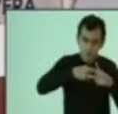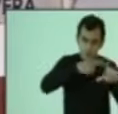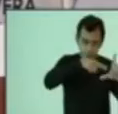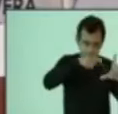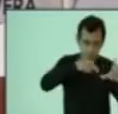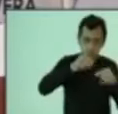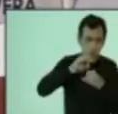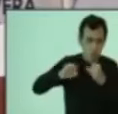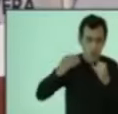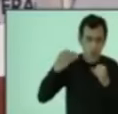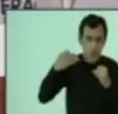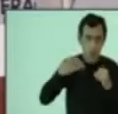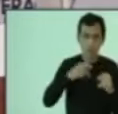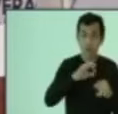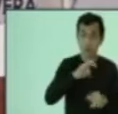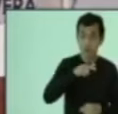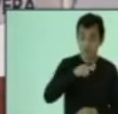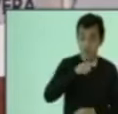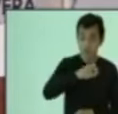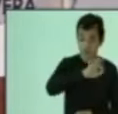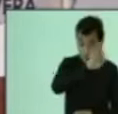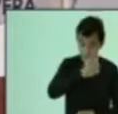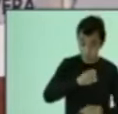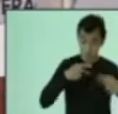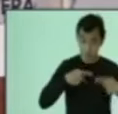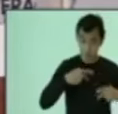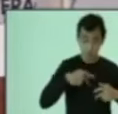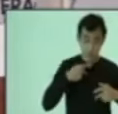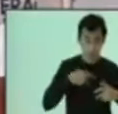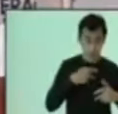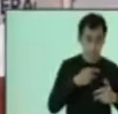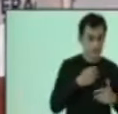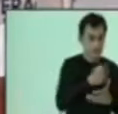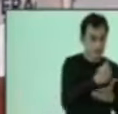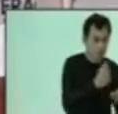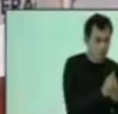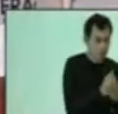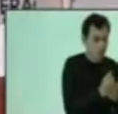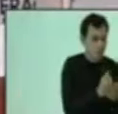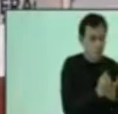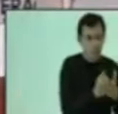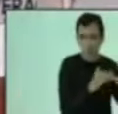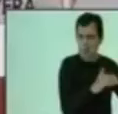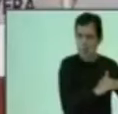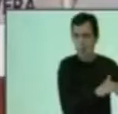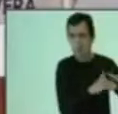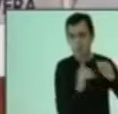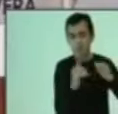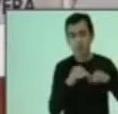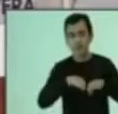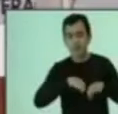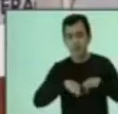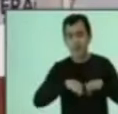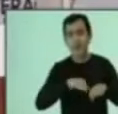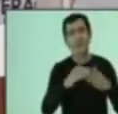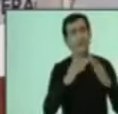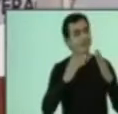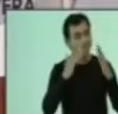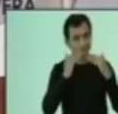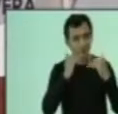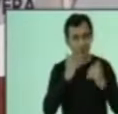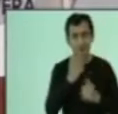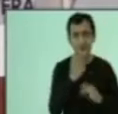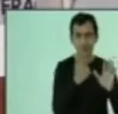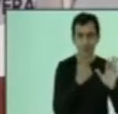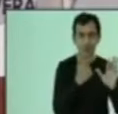realizado, donde el 17% de las personas que salen de una ciudad es por falta de empleo, el 7% por la